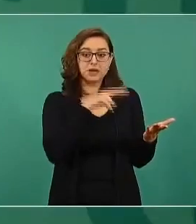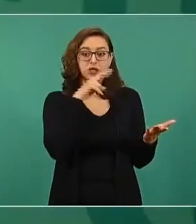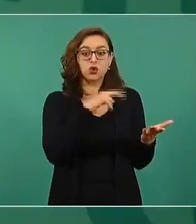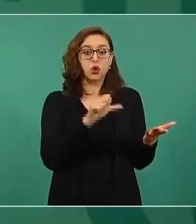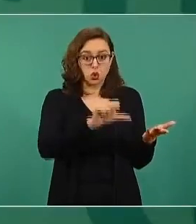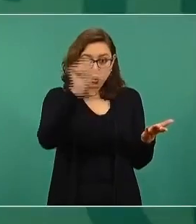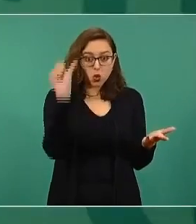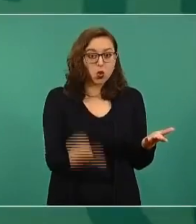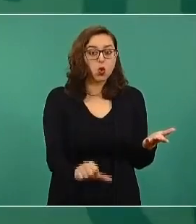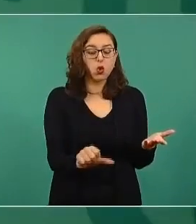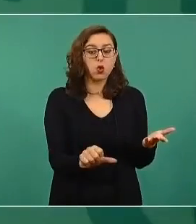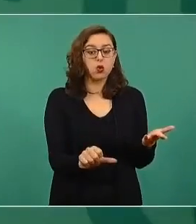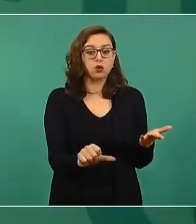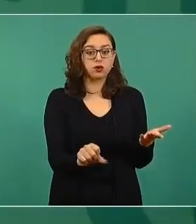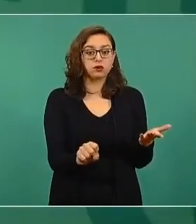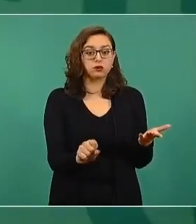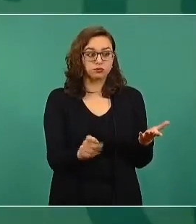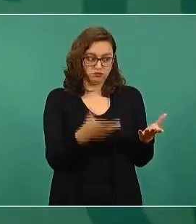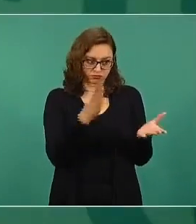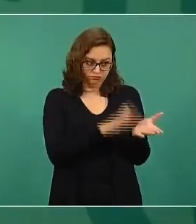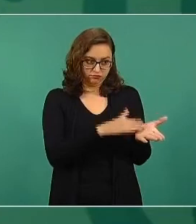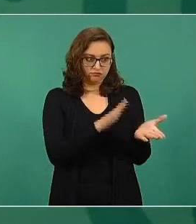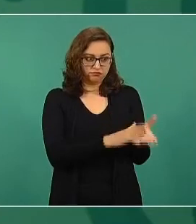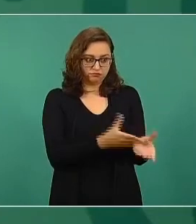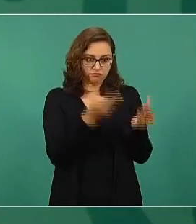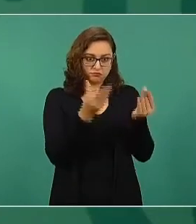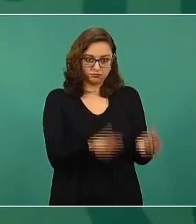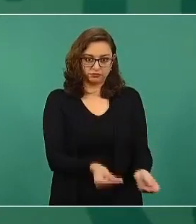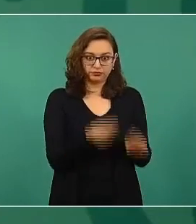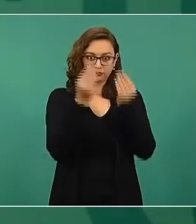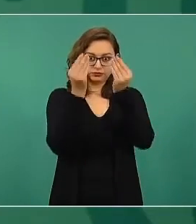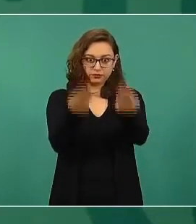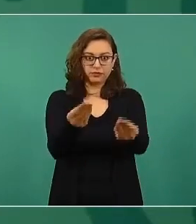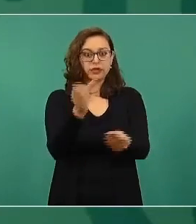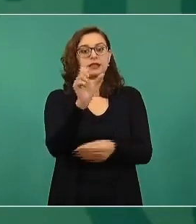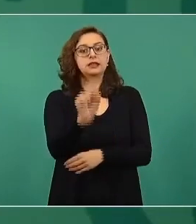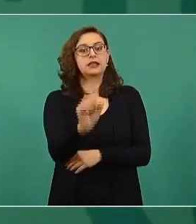¿sí?, con el secretario de la